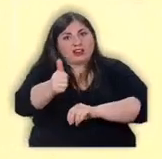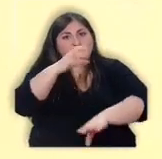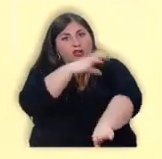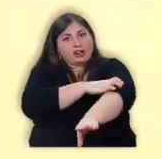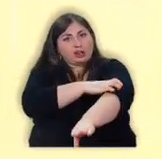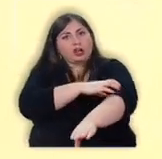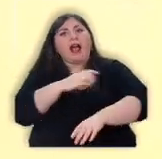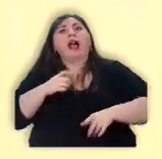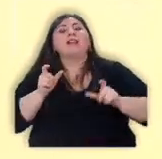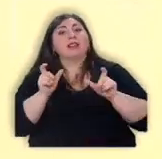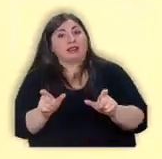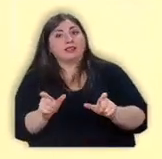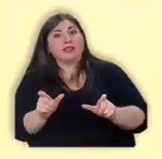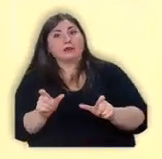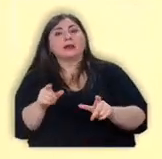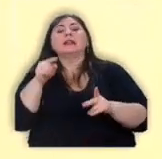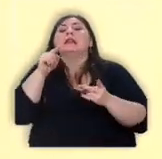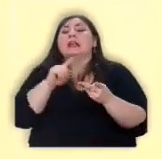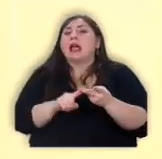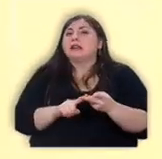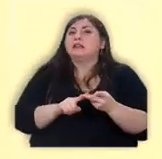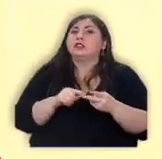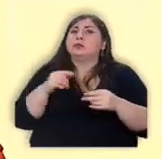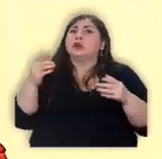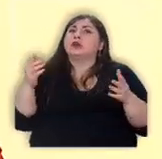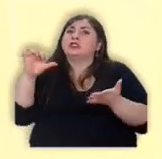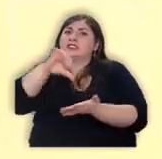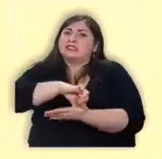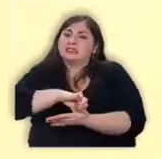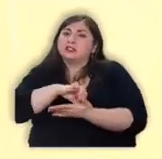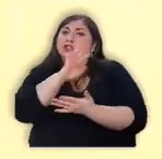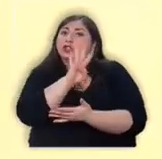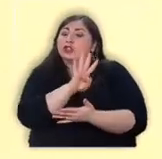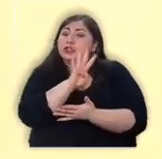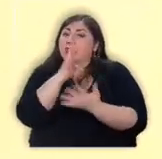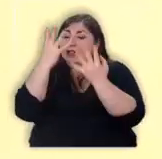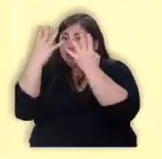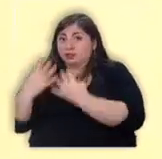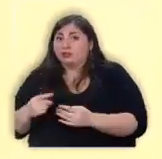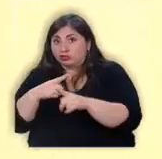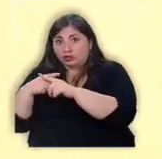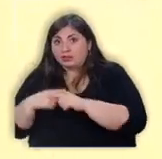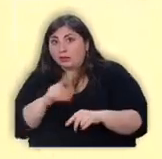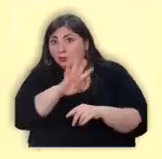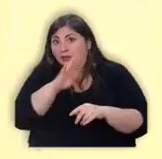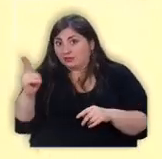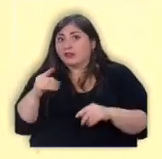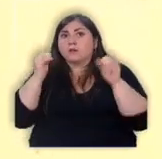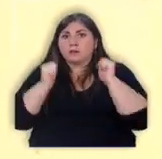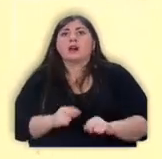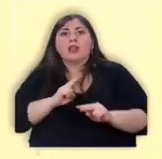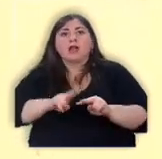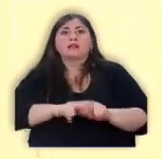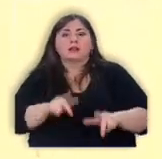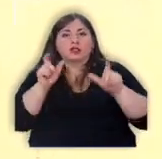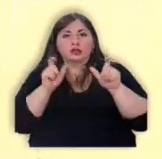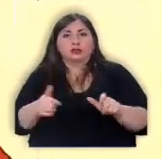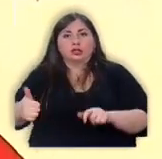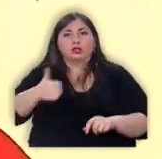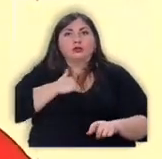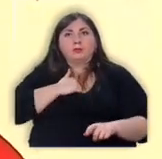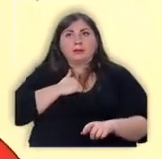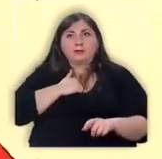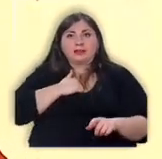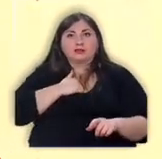Gendarmería para que a través de los centros de reinserción social, que hay 41 dispuestos en todo el país, se pueda realizar el control del cumplimiento